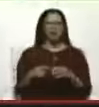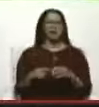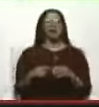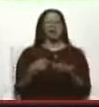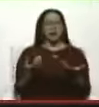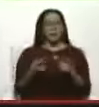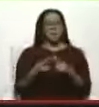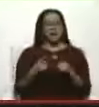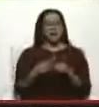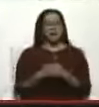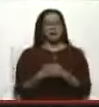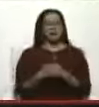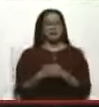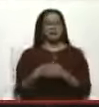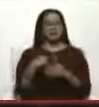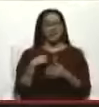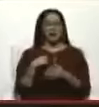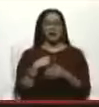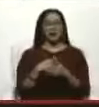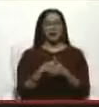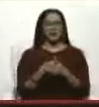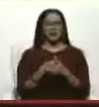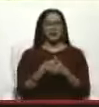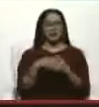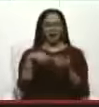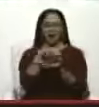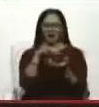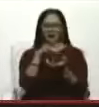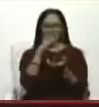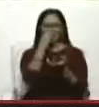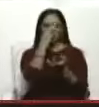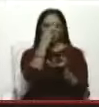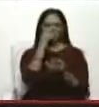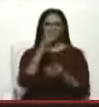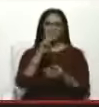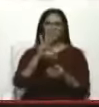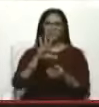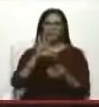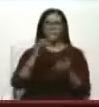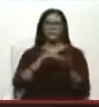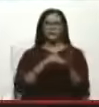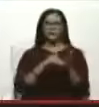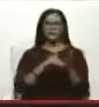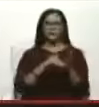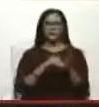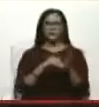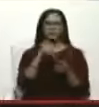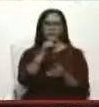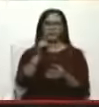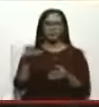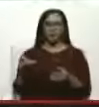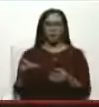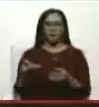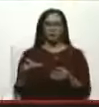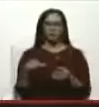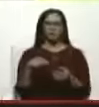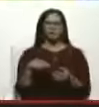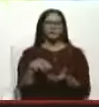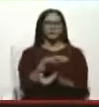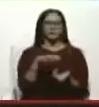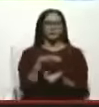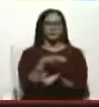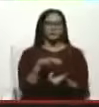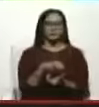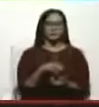destacar, Boris, que son las afectaciones alcanzan las 25.000 personas. Y, de hecho, hay